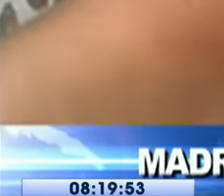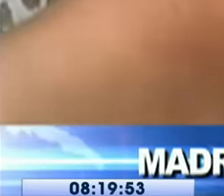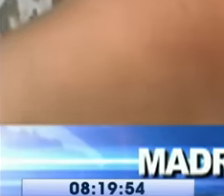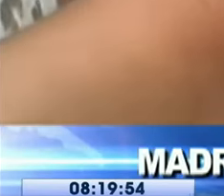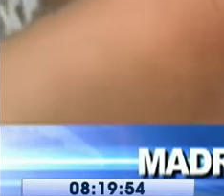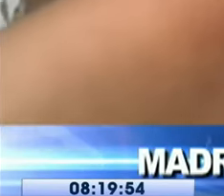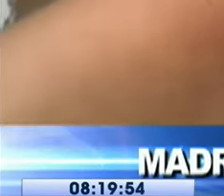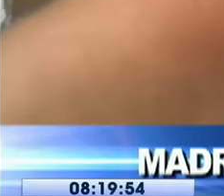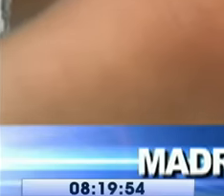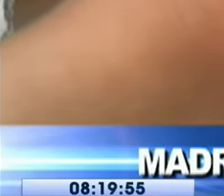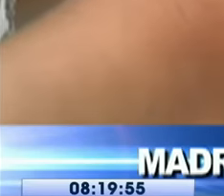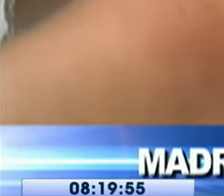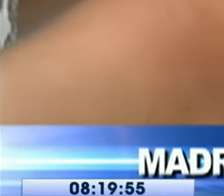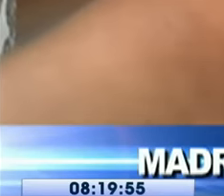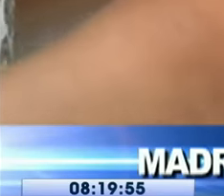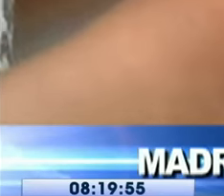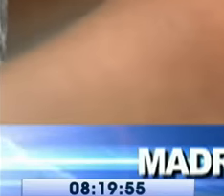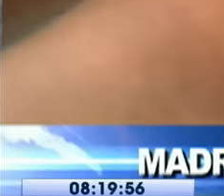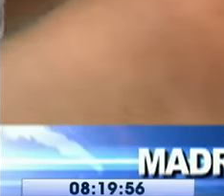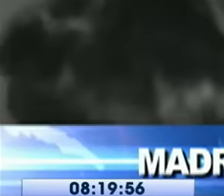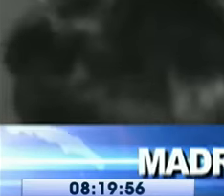su adicción.